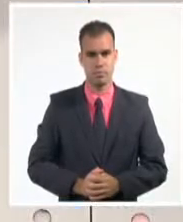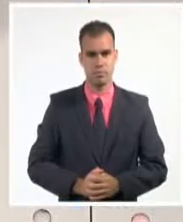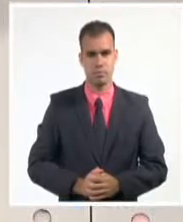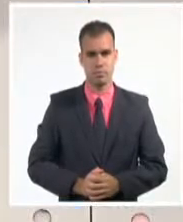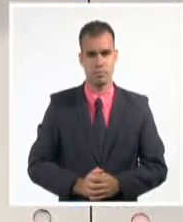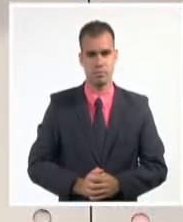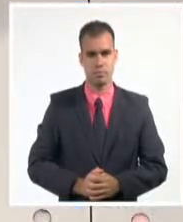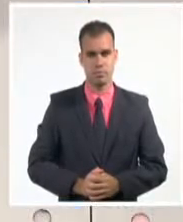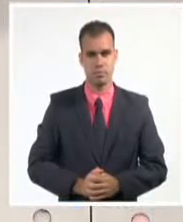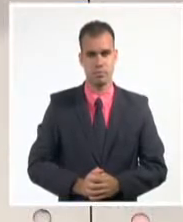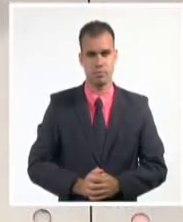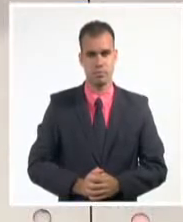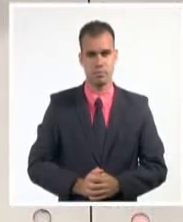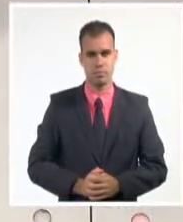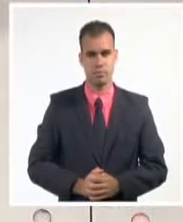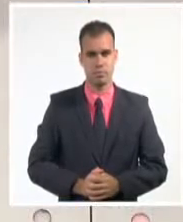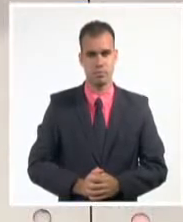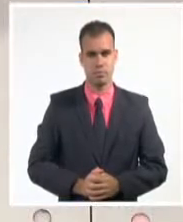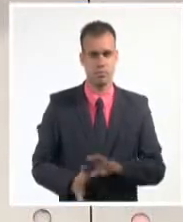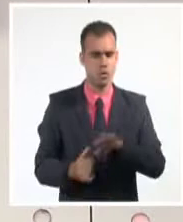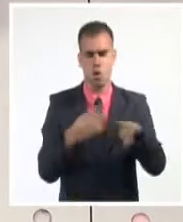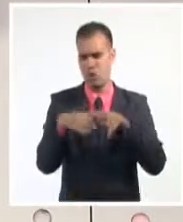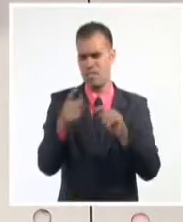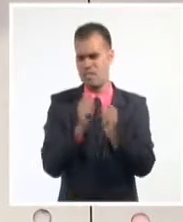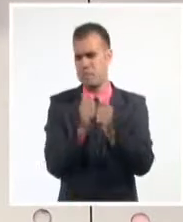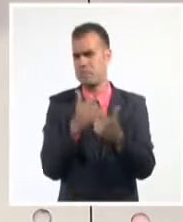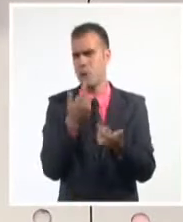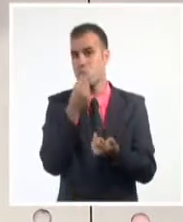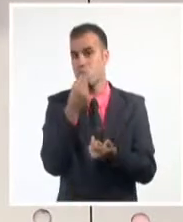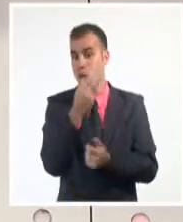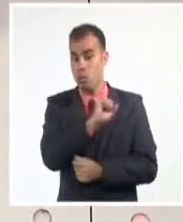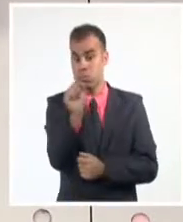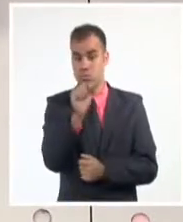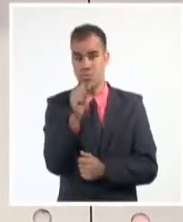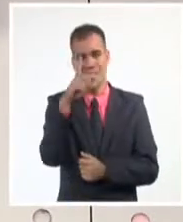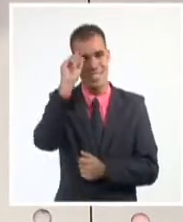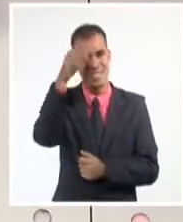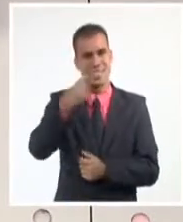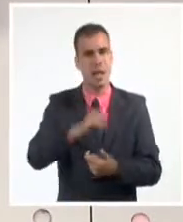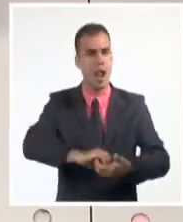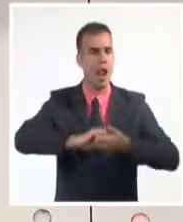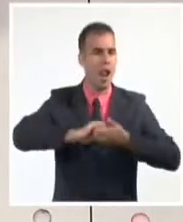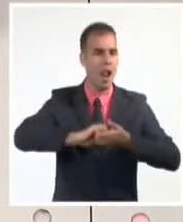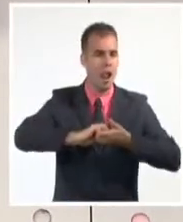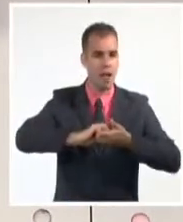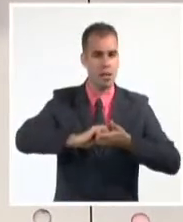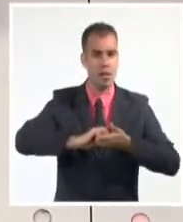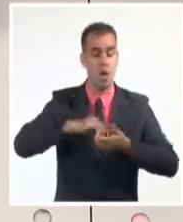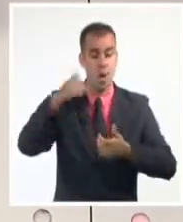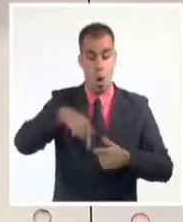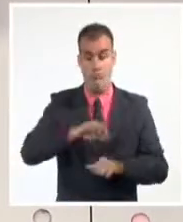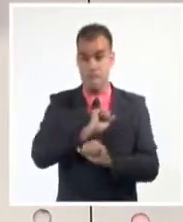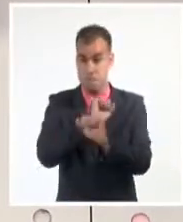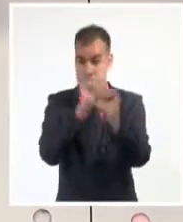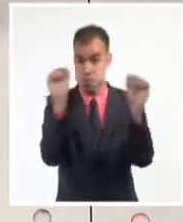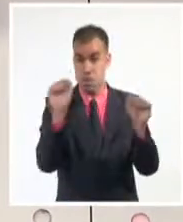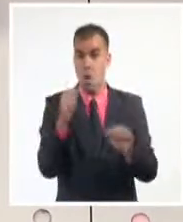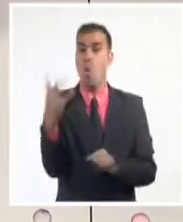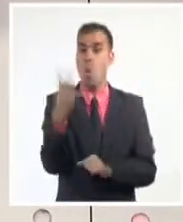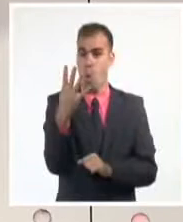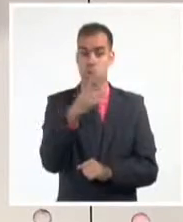Otro deporte que puede seguir aportando al medallero de Cuba en Cali es la lucha en su modalidad libre, que esta mañana tuvo cuatro representantes. De